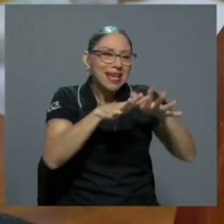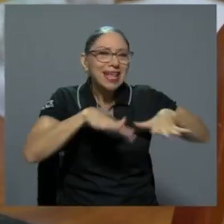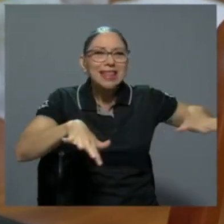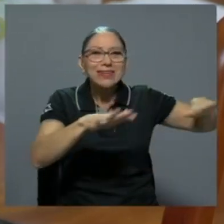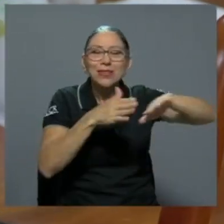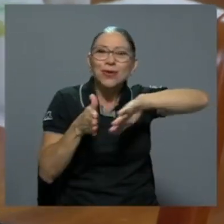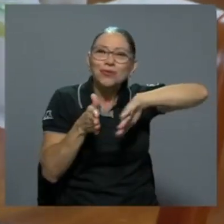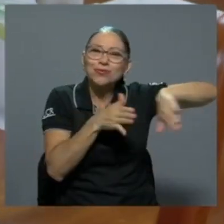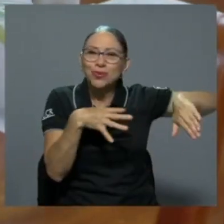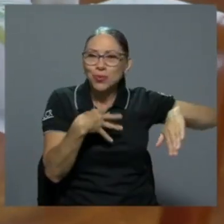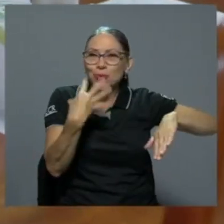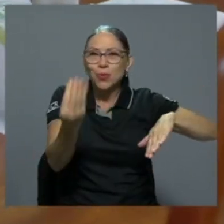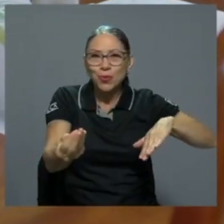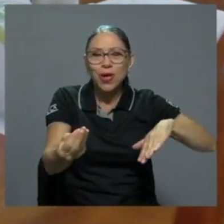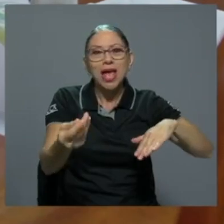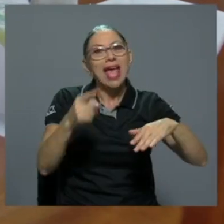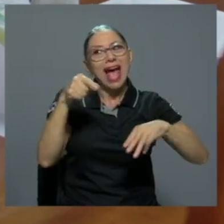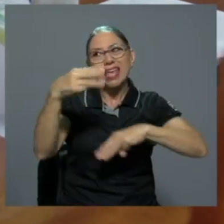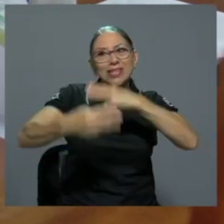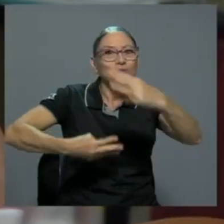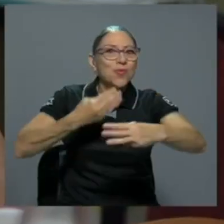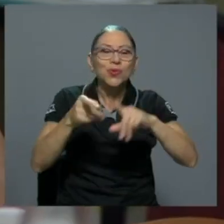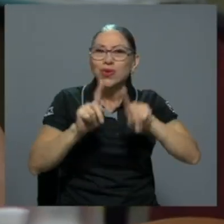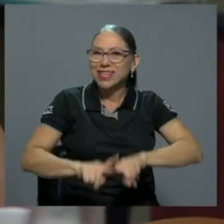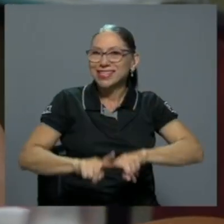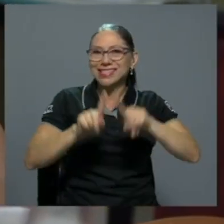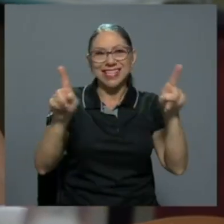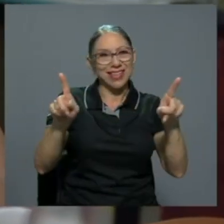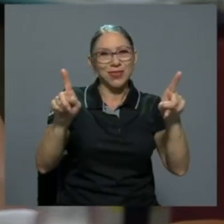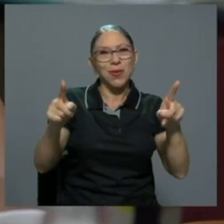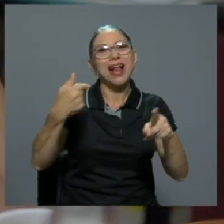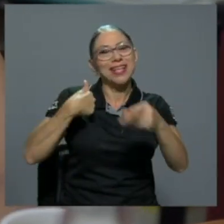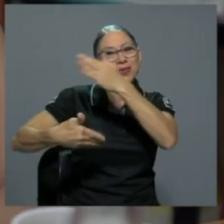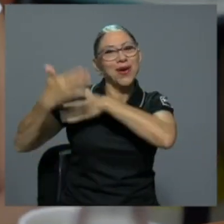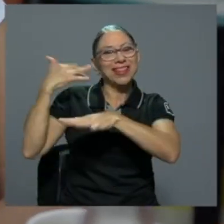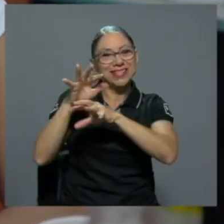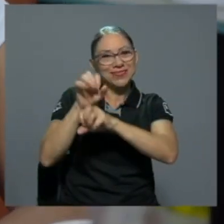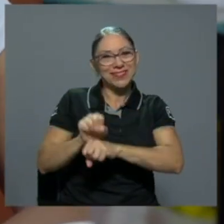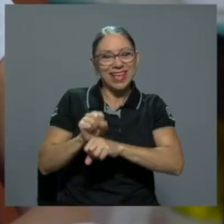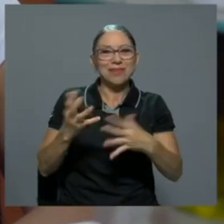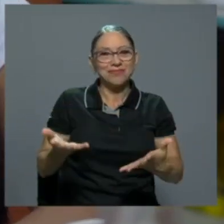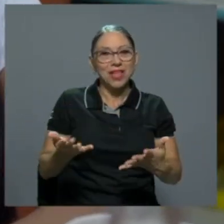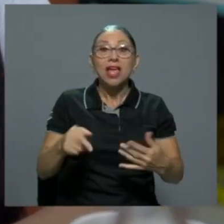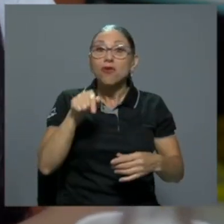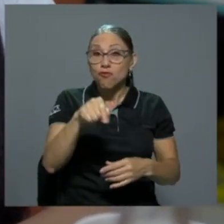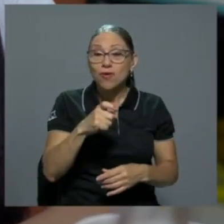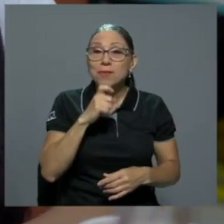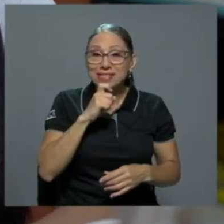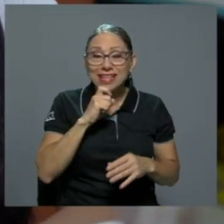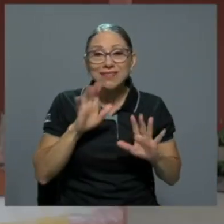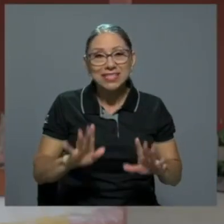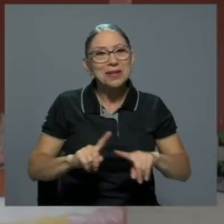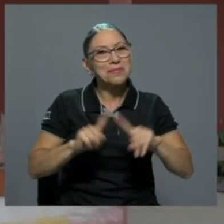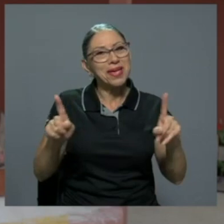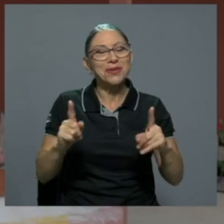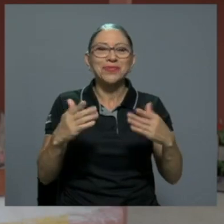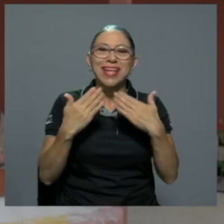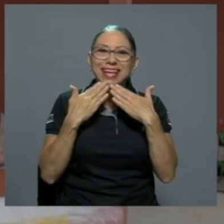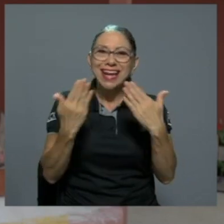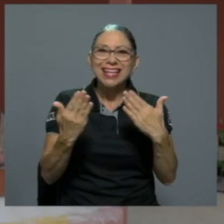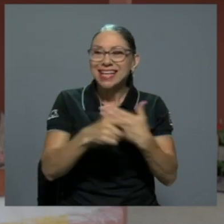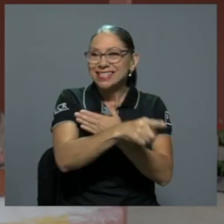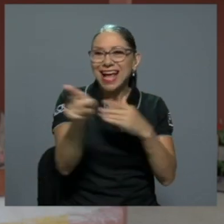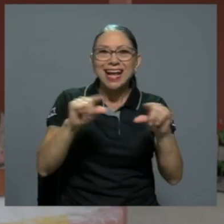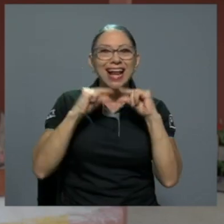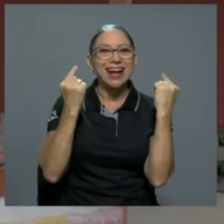territorio, y es un mundo totalmente distinto al que yo vivía. Y fue bastante difícil, pero gracias